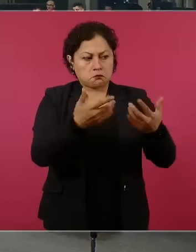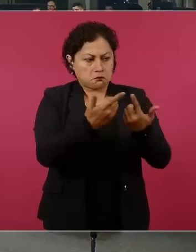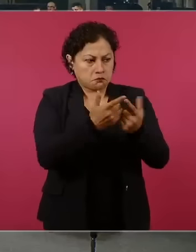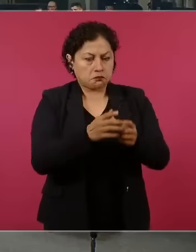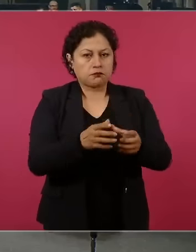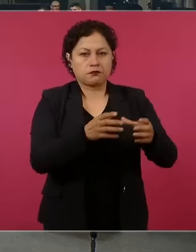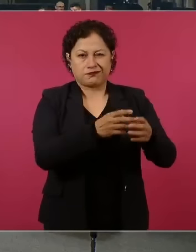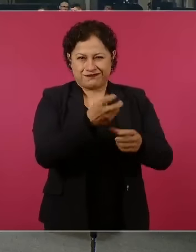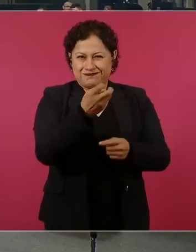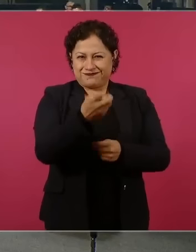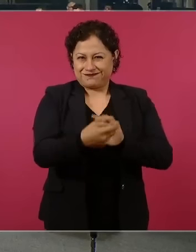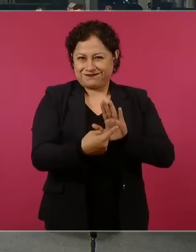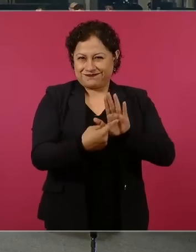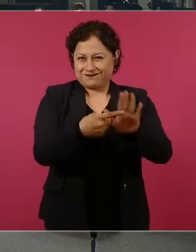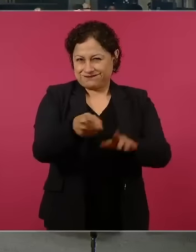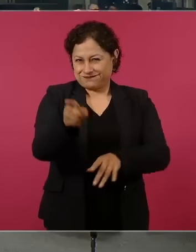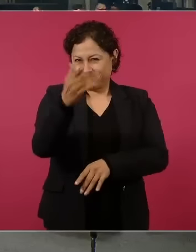a